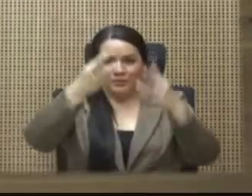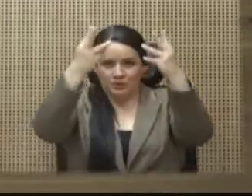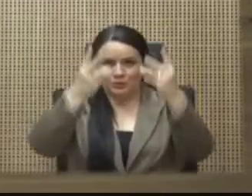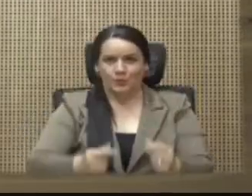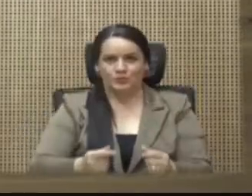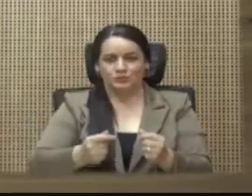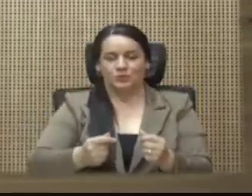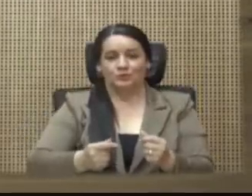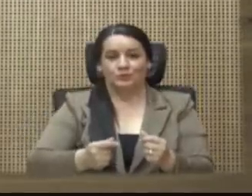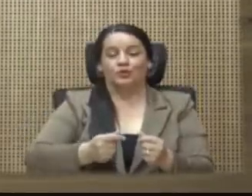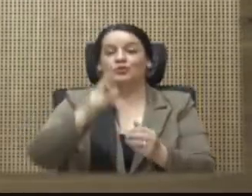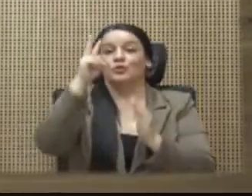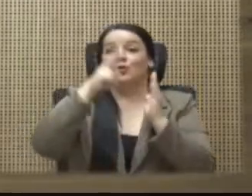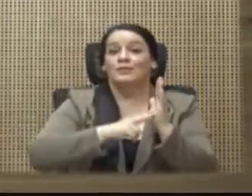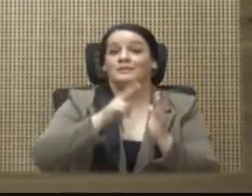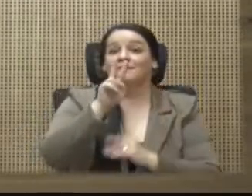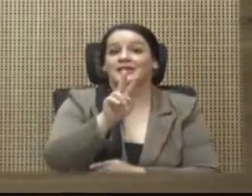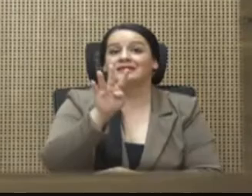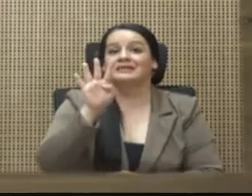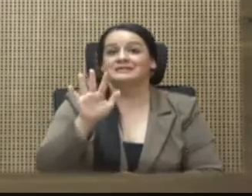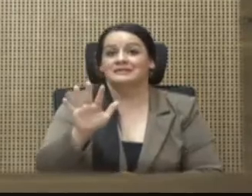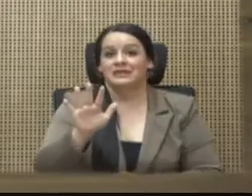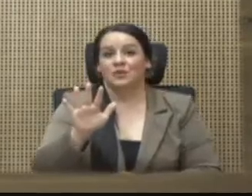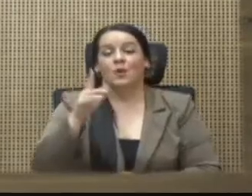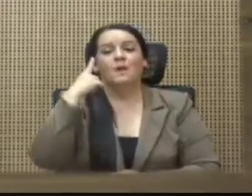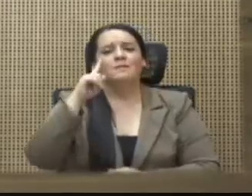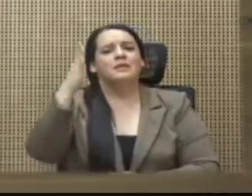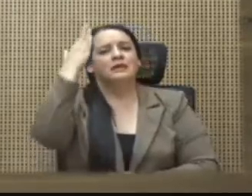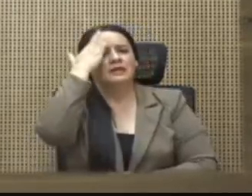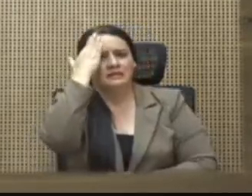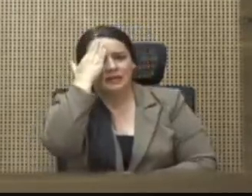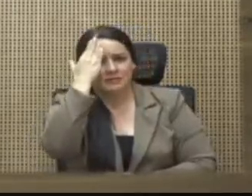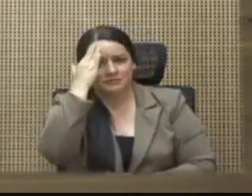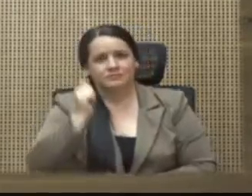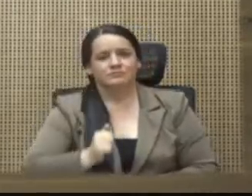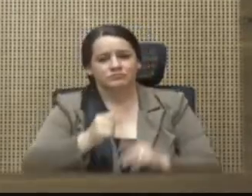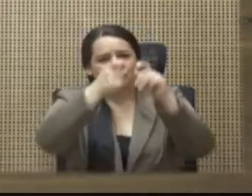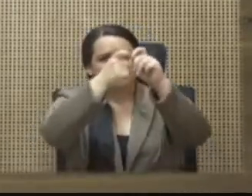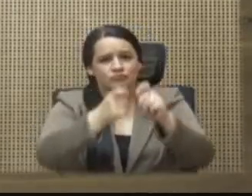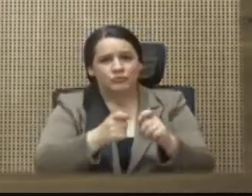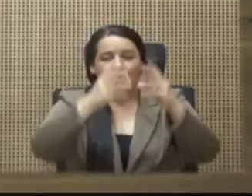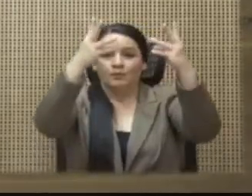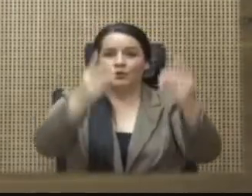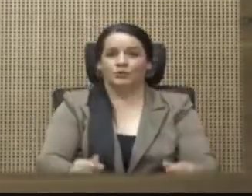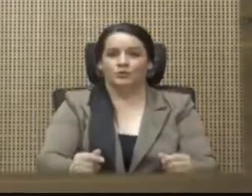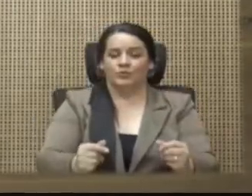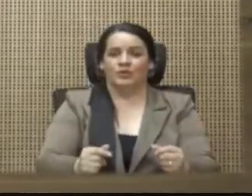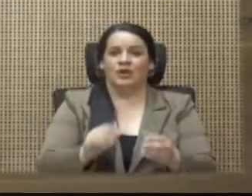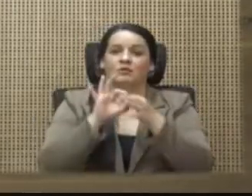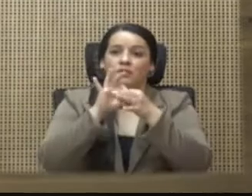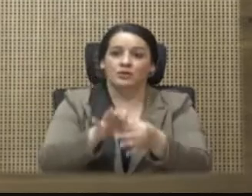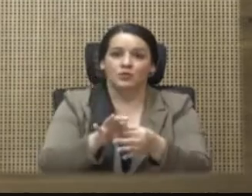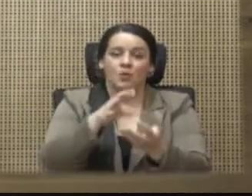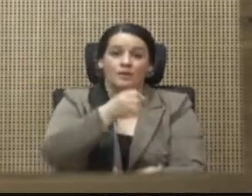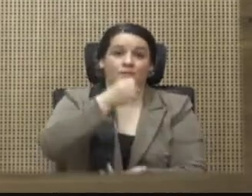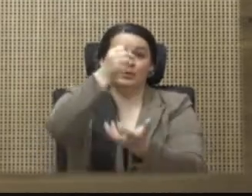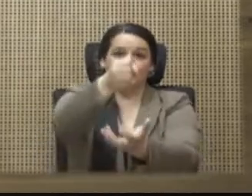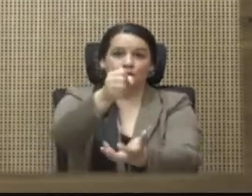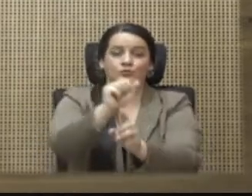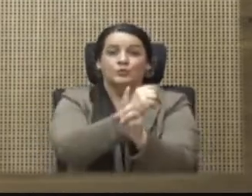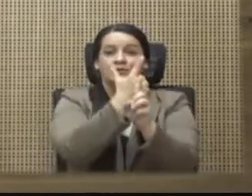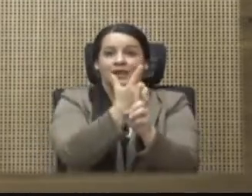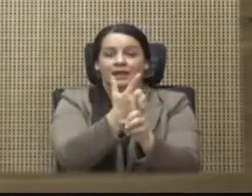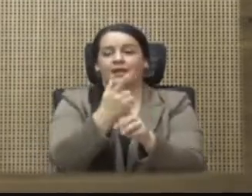para conocer el detalle del presupuesto en cuanto a la inversión social y la educación en general. Sabemos